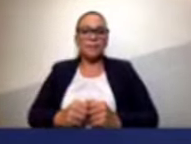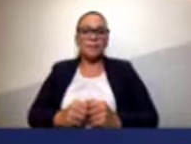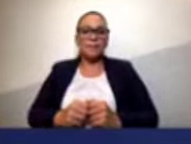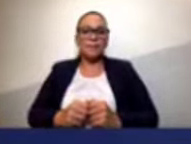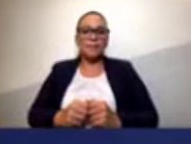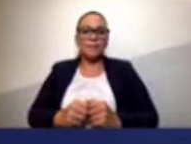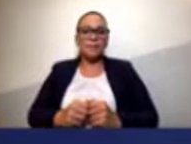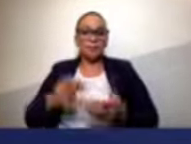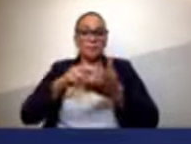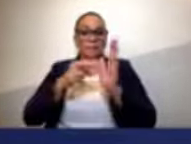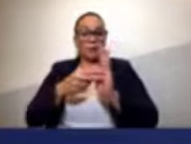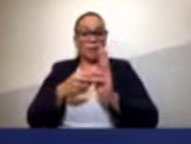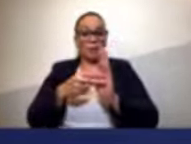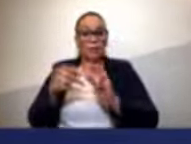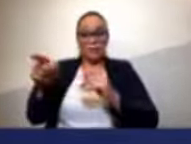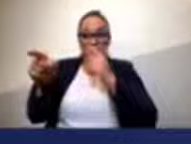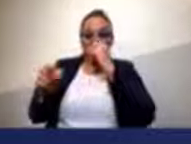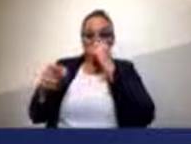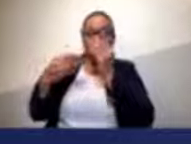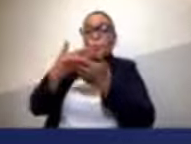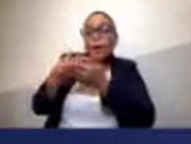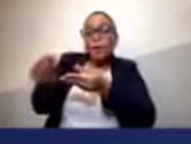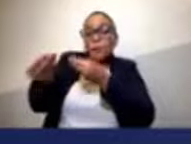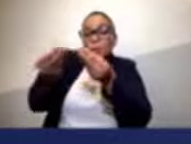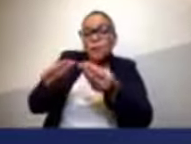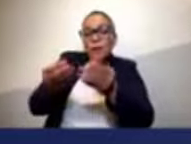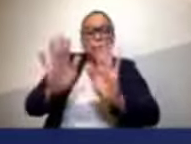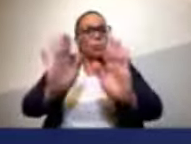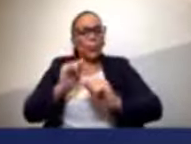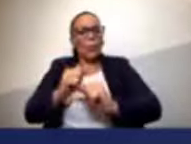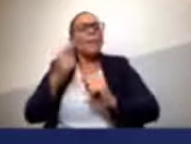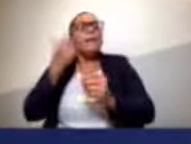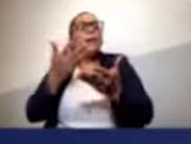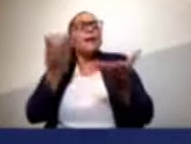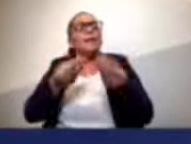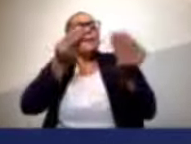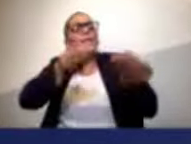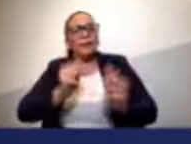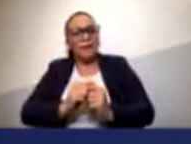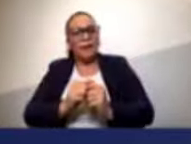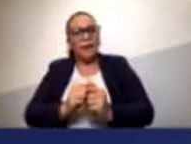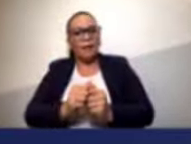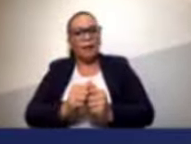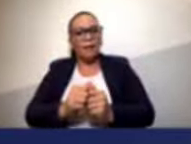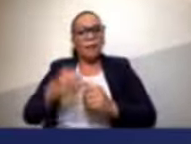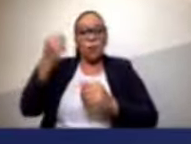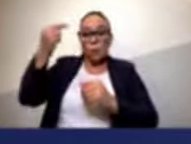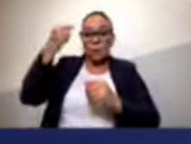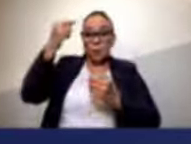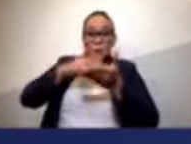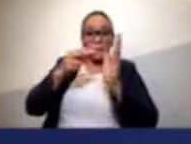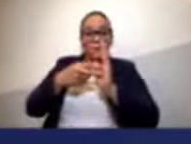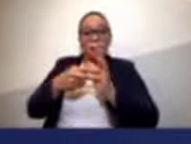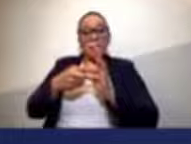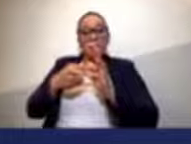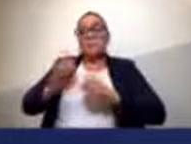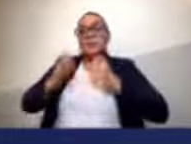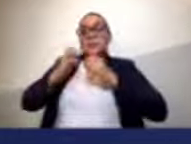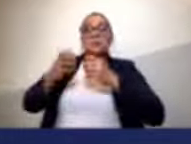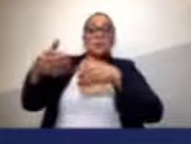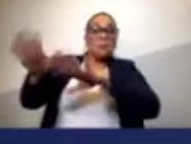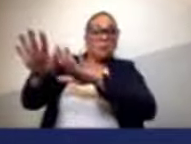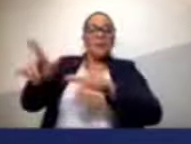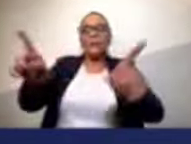Porque son generosos. ¿Para qué? ¿Porque el gobierno existe como un ente que tiene que existir?